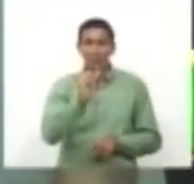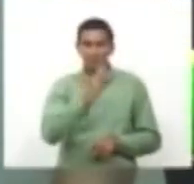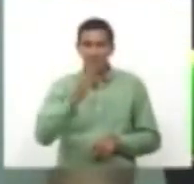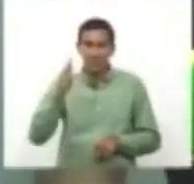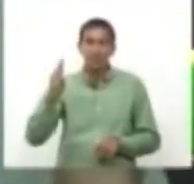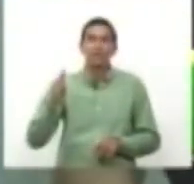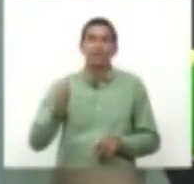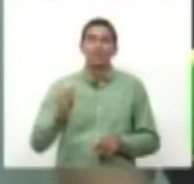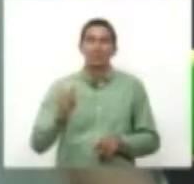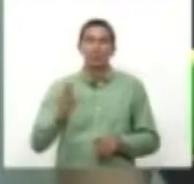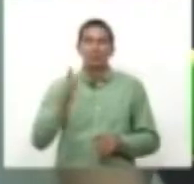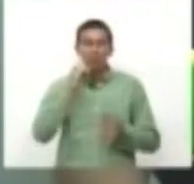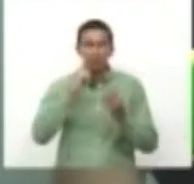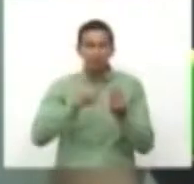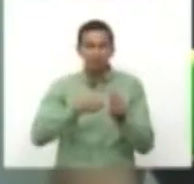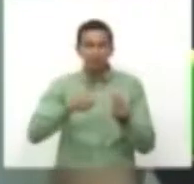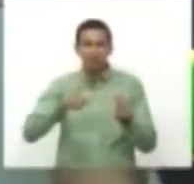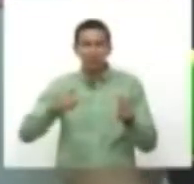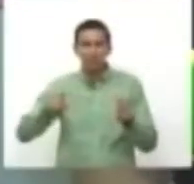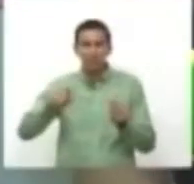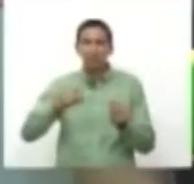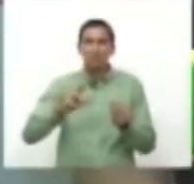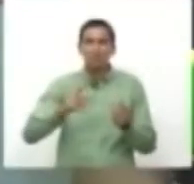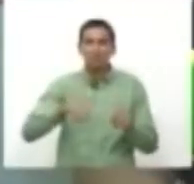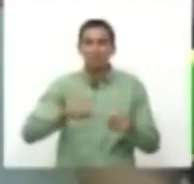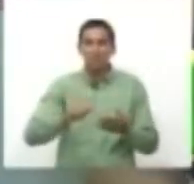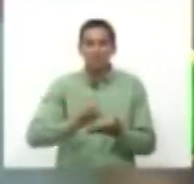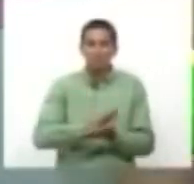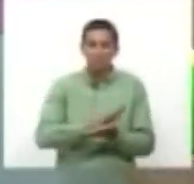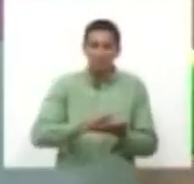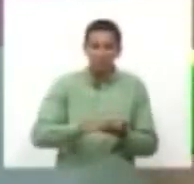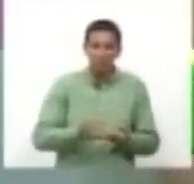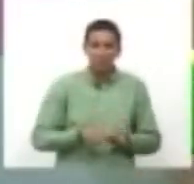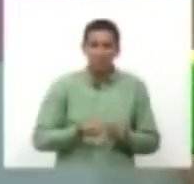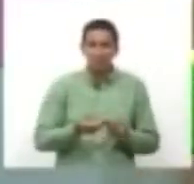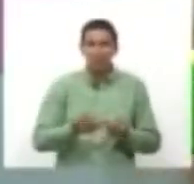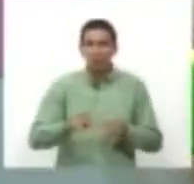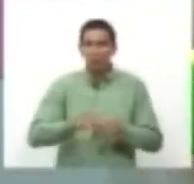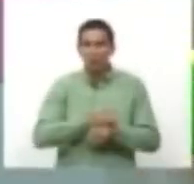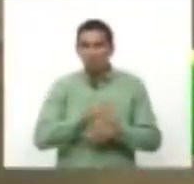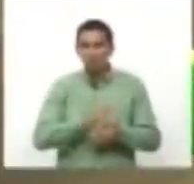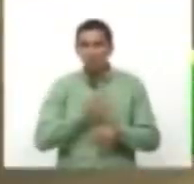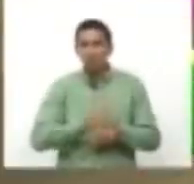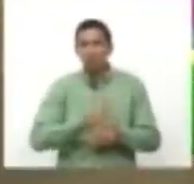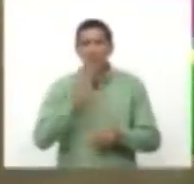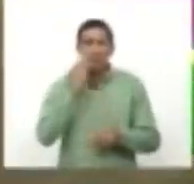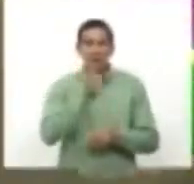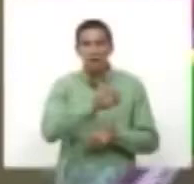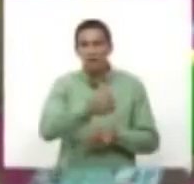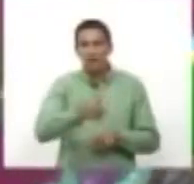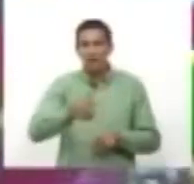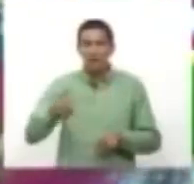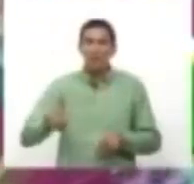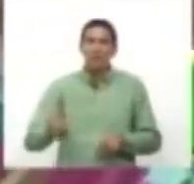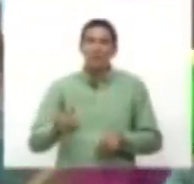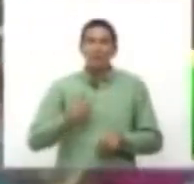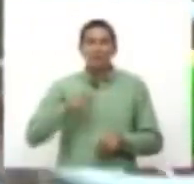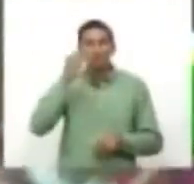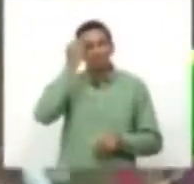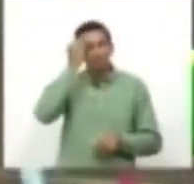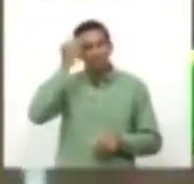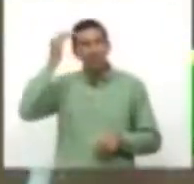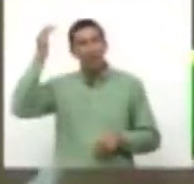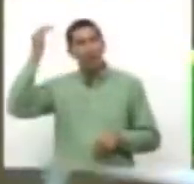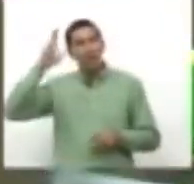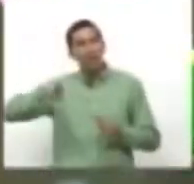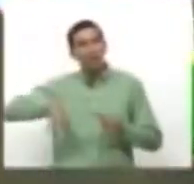viviendo diversidad de materiales y diversidad de uso para cada una de ellas. Me inspiro en la naturaleza,